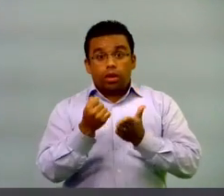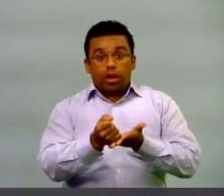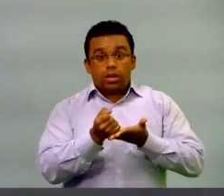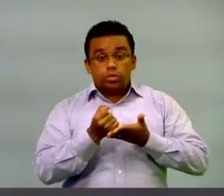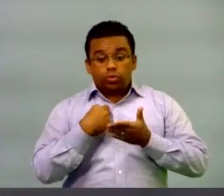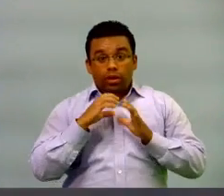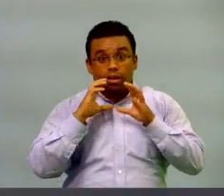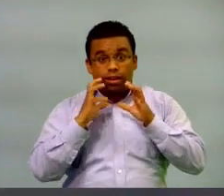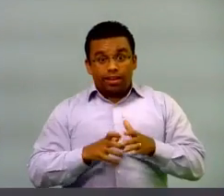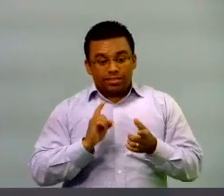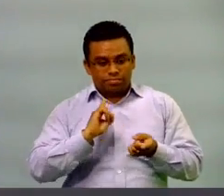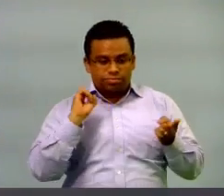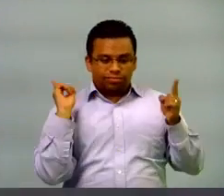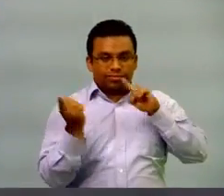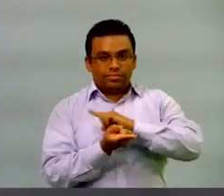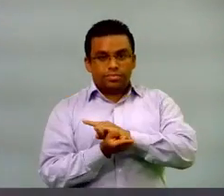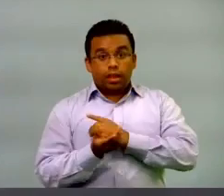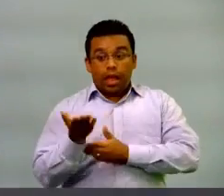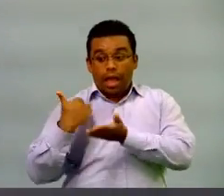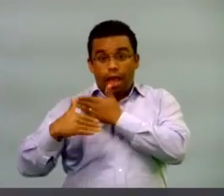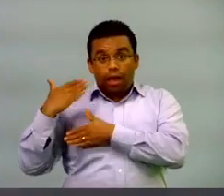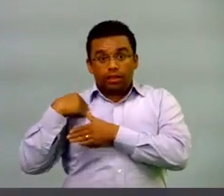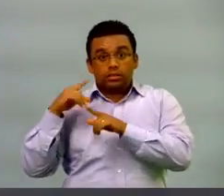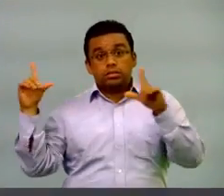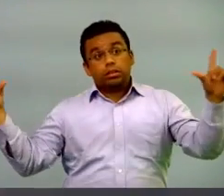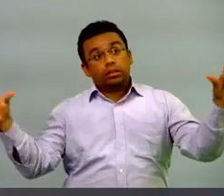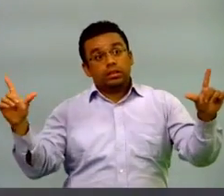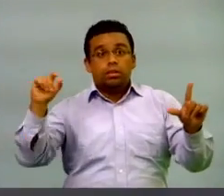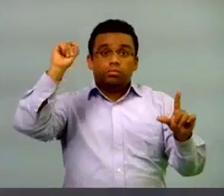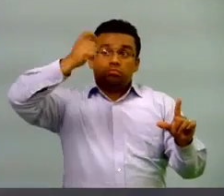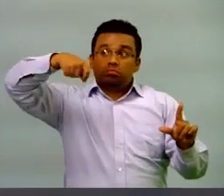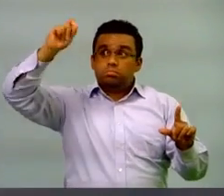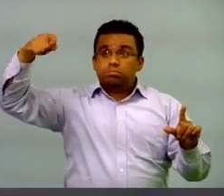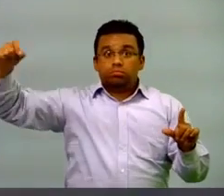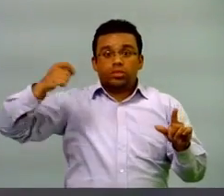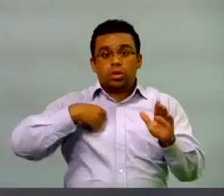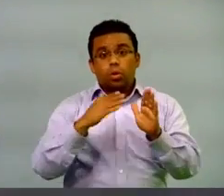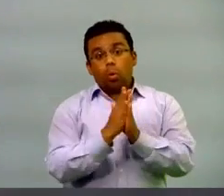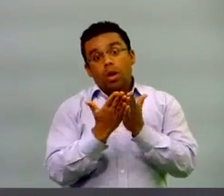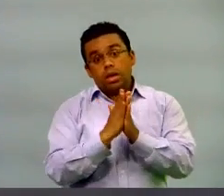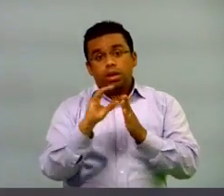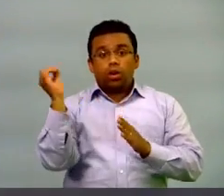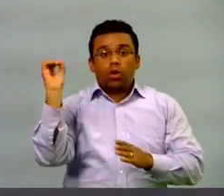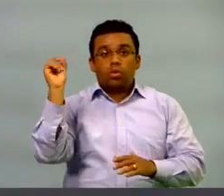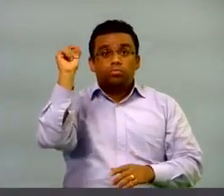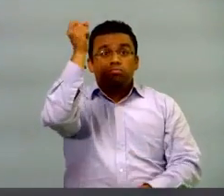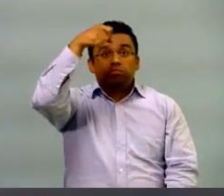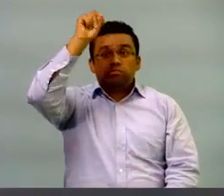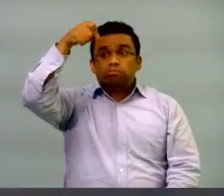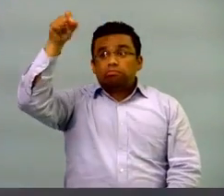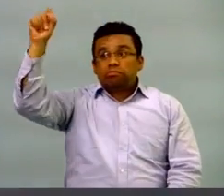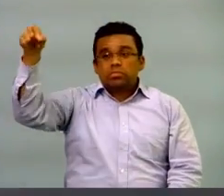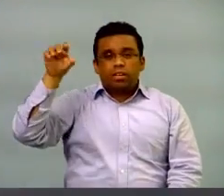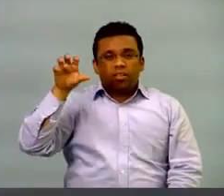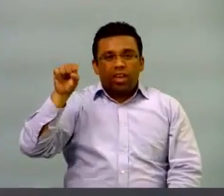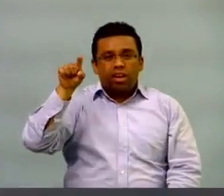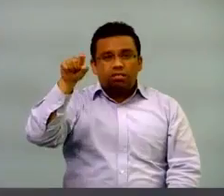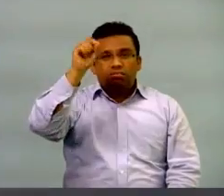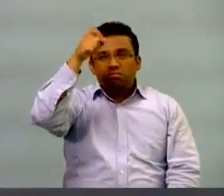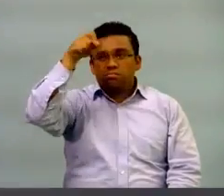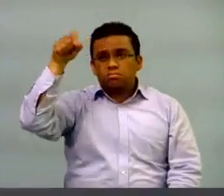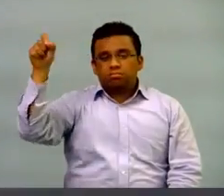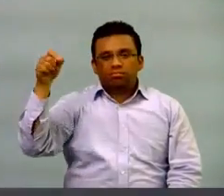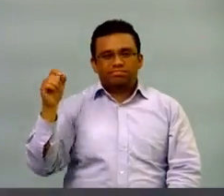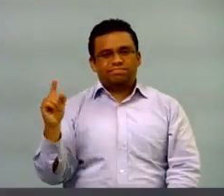clase que normalmente se llevaba a cabo con un tablero, con un cuaderno, con una tiza, donde